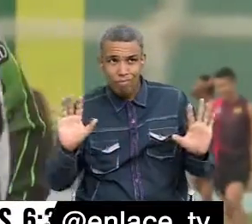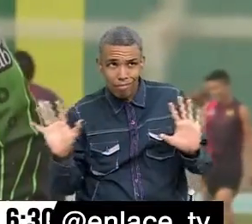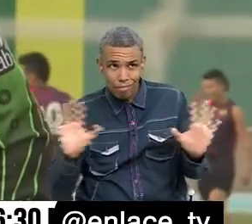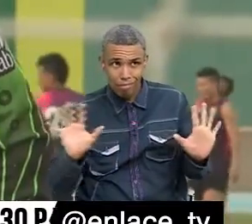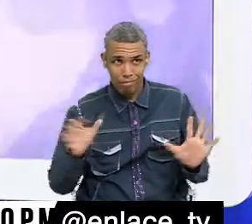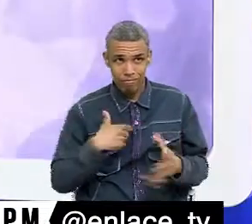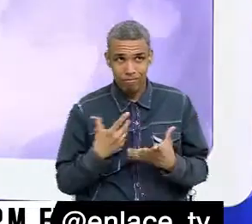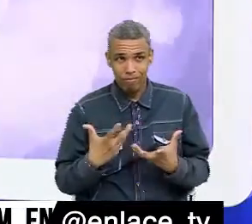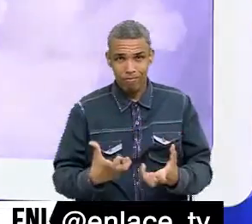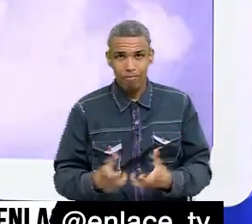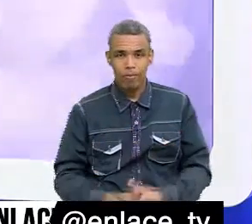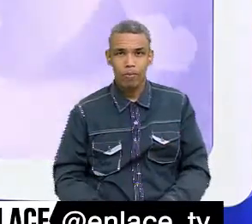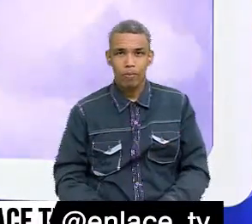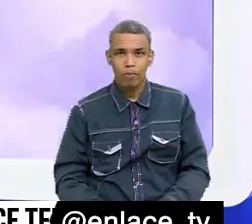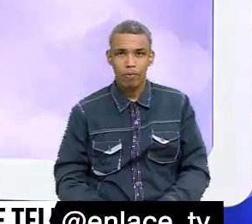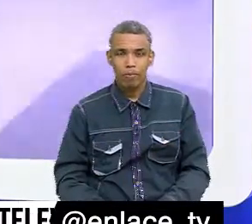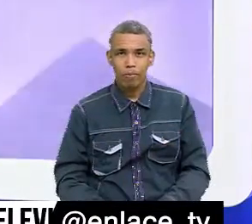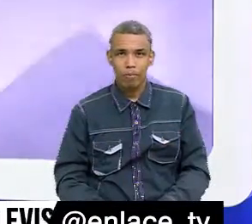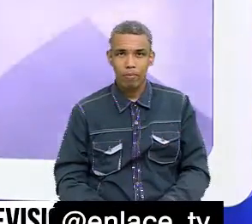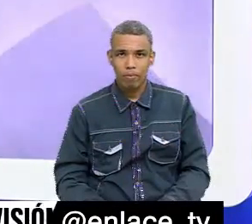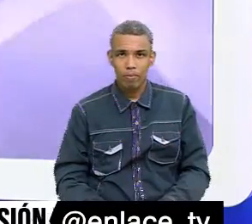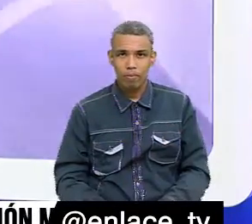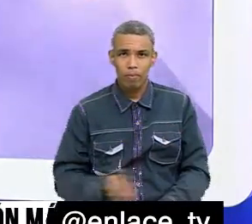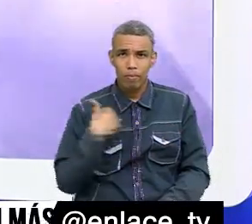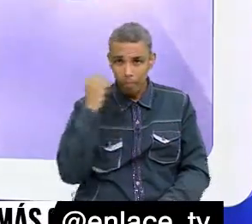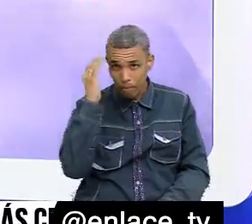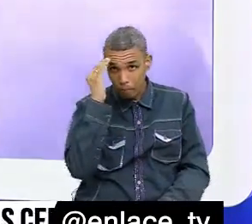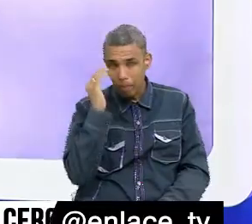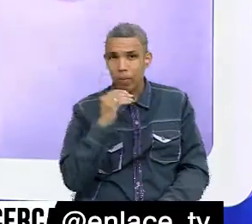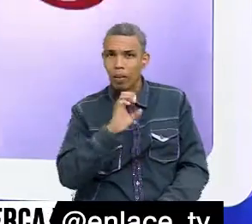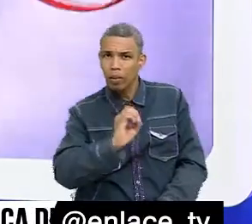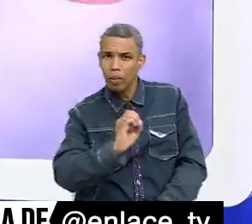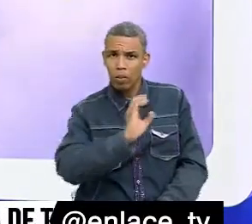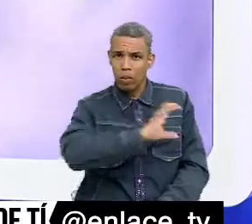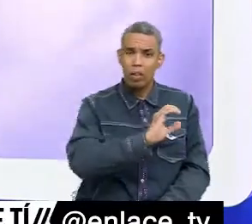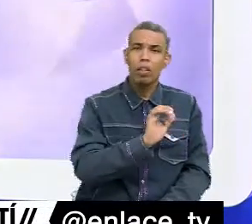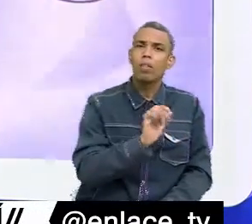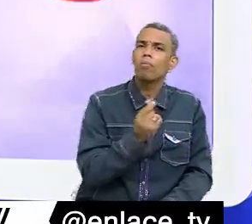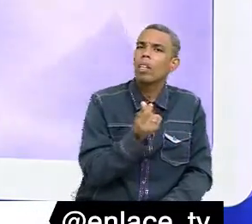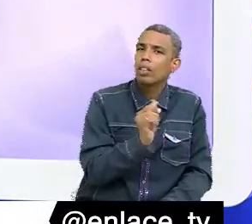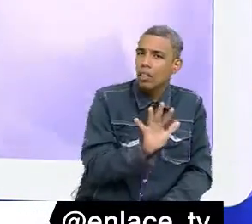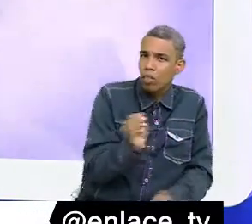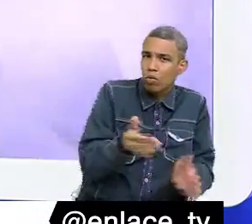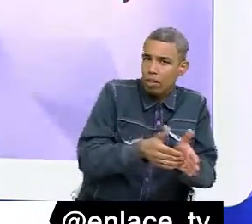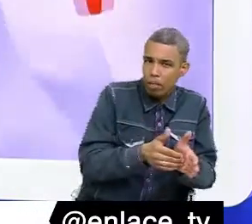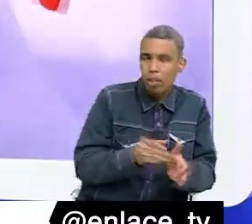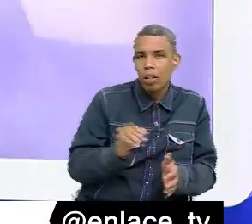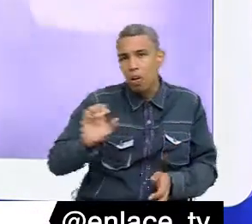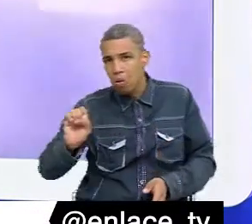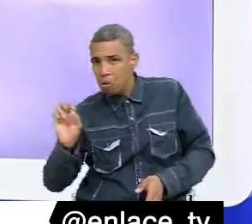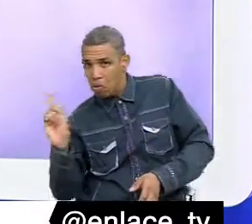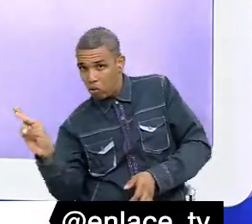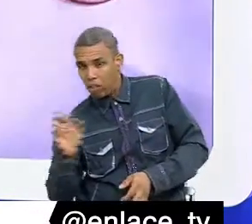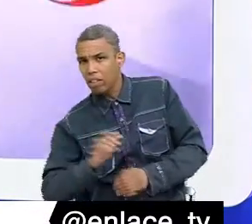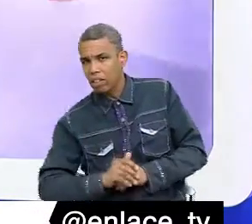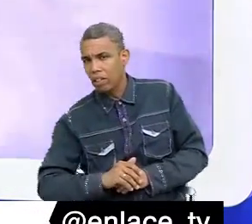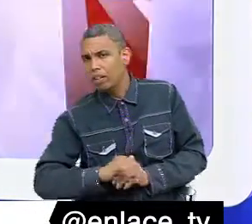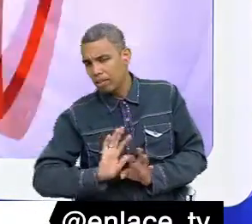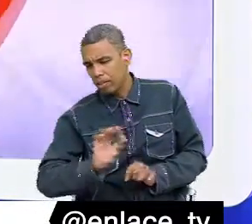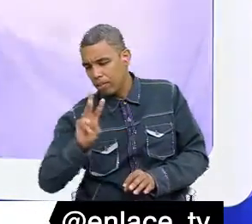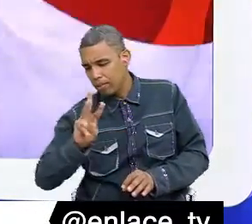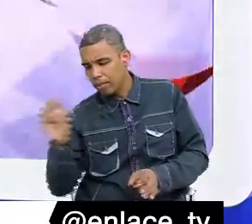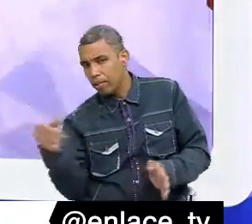Jerez. Ya saben, 50 mil pesos para Occidental y 30 mil pesos para Oriental. Los niños de 5 a 10 años